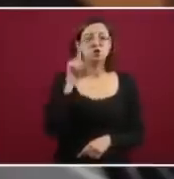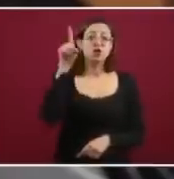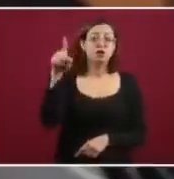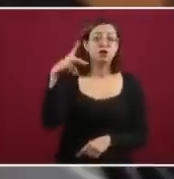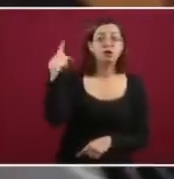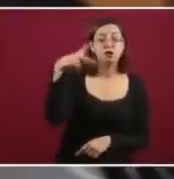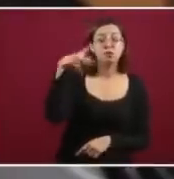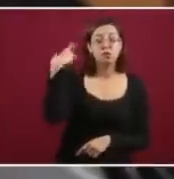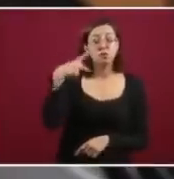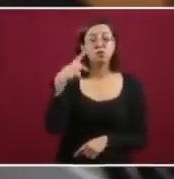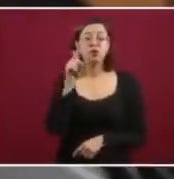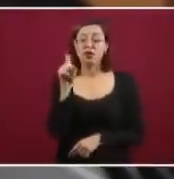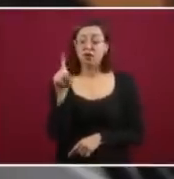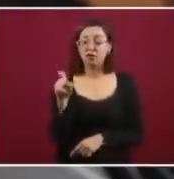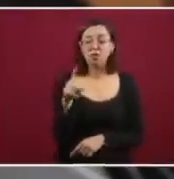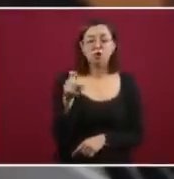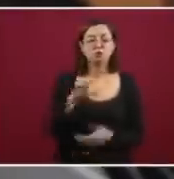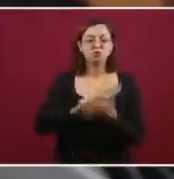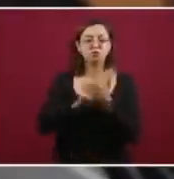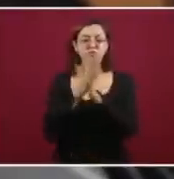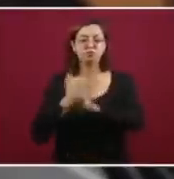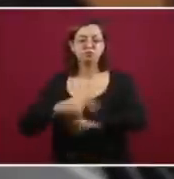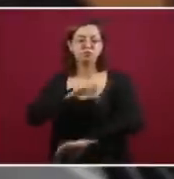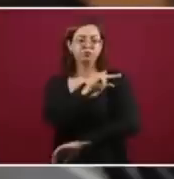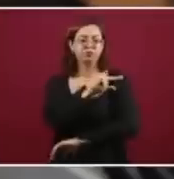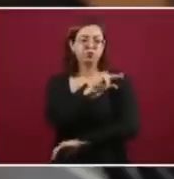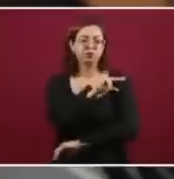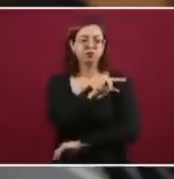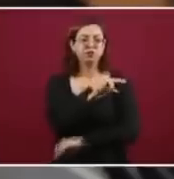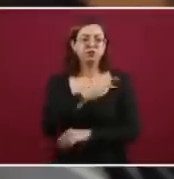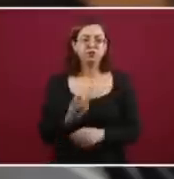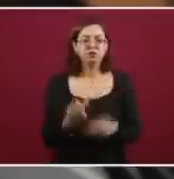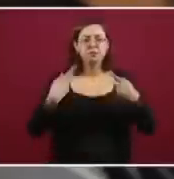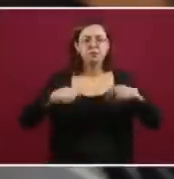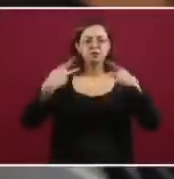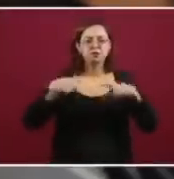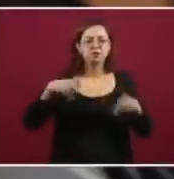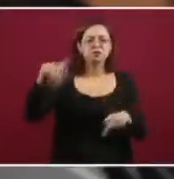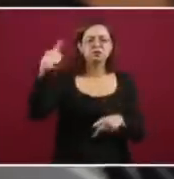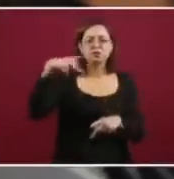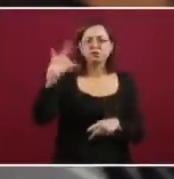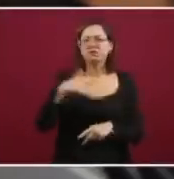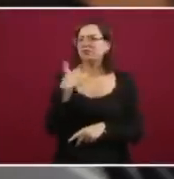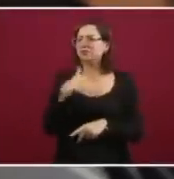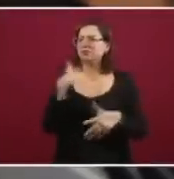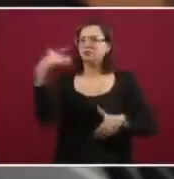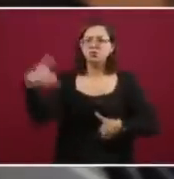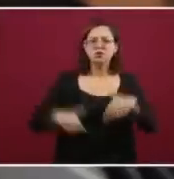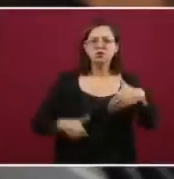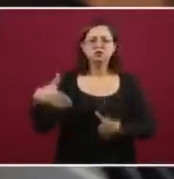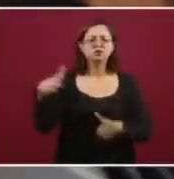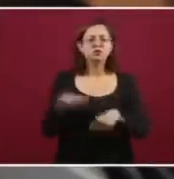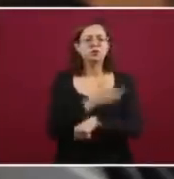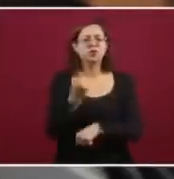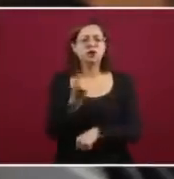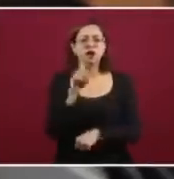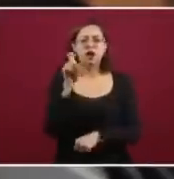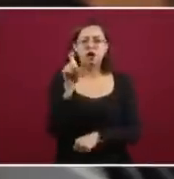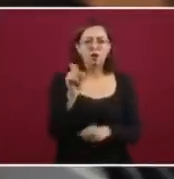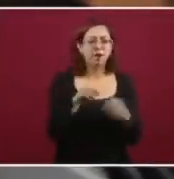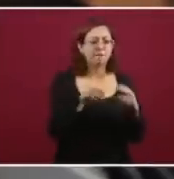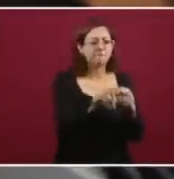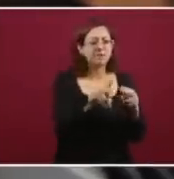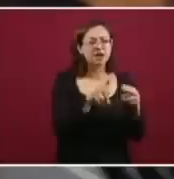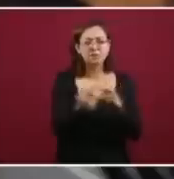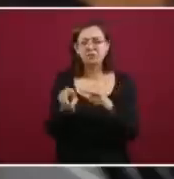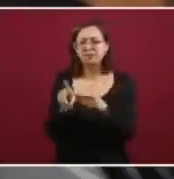puebla poblanos se han quejado de que hay cortes de agua y drenaje pese a que pues se